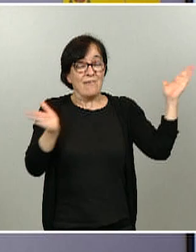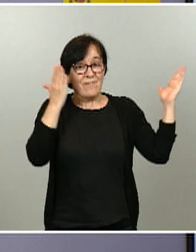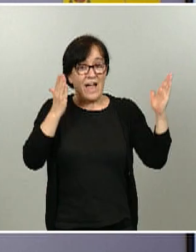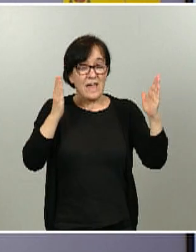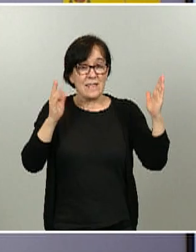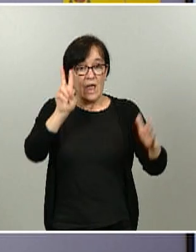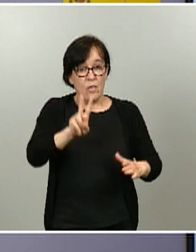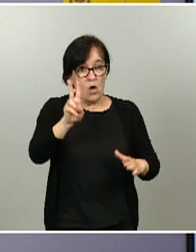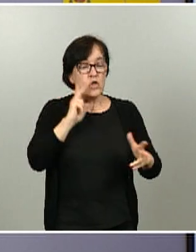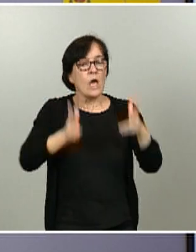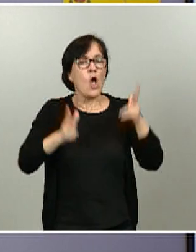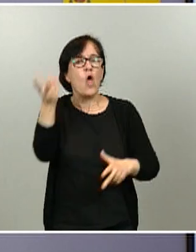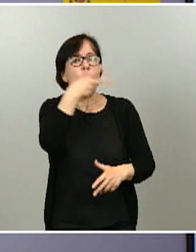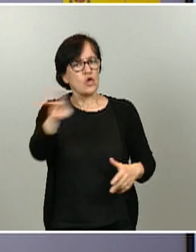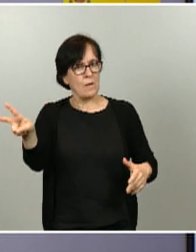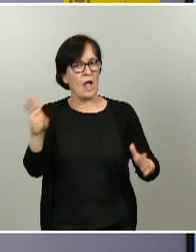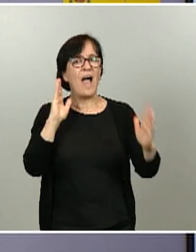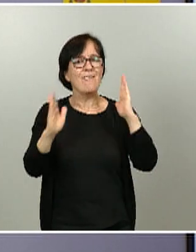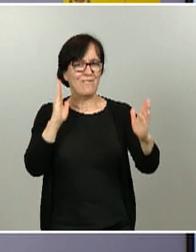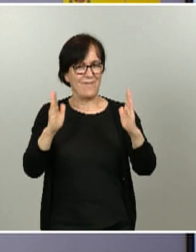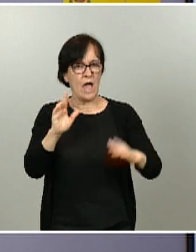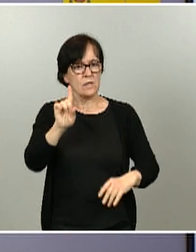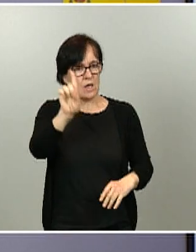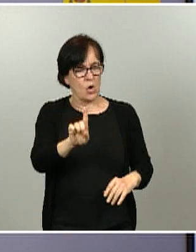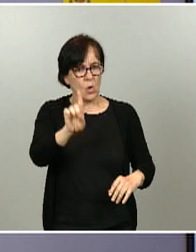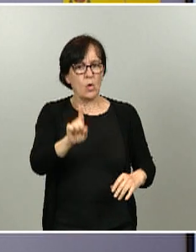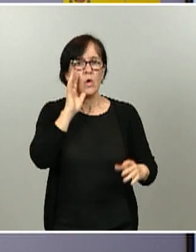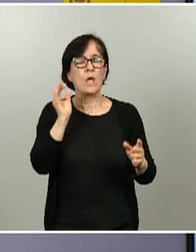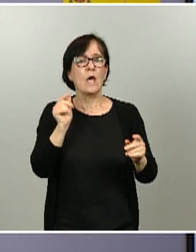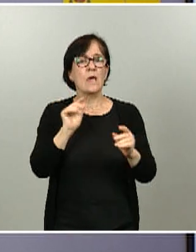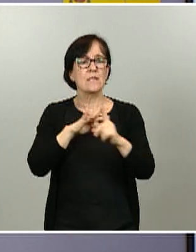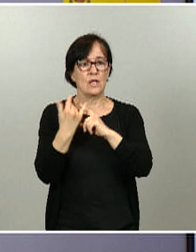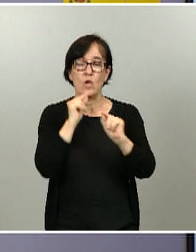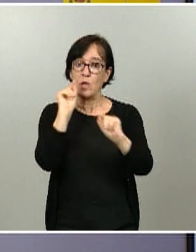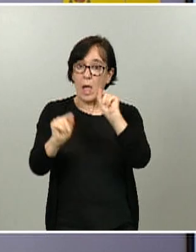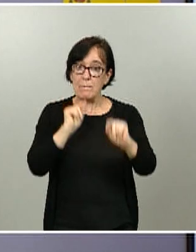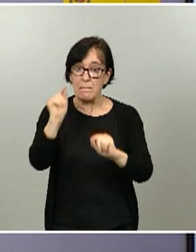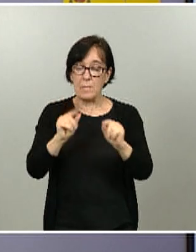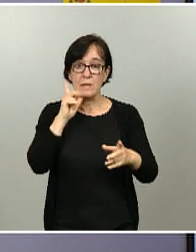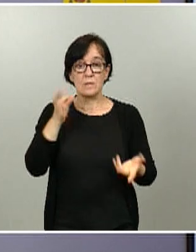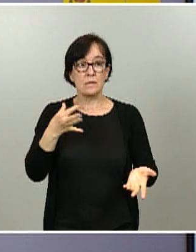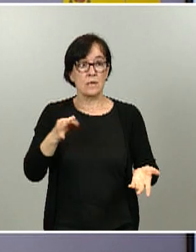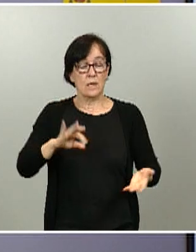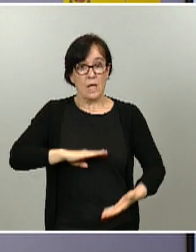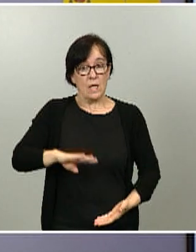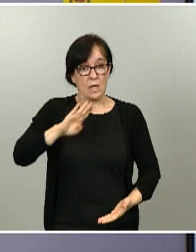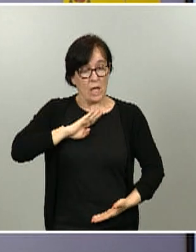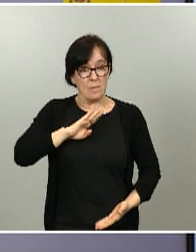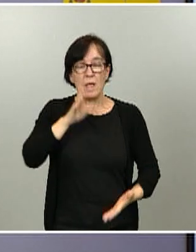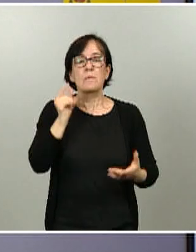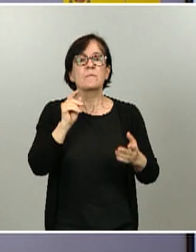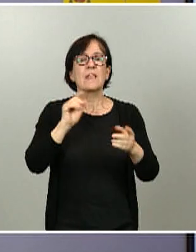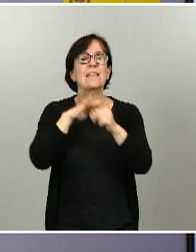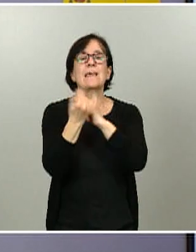2 semanas en la fase 1. Si la situación epidemiológica, las capacidades, si la situación epidemiológica continúa